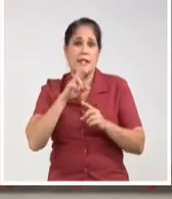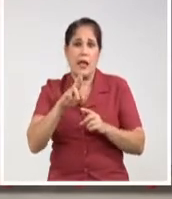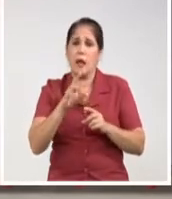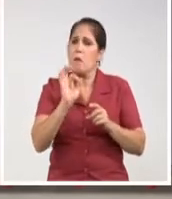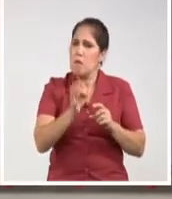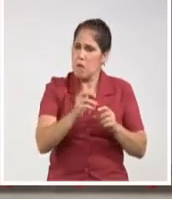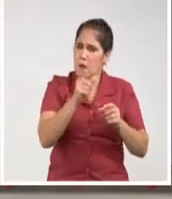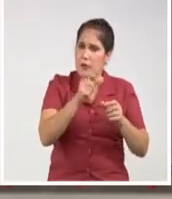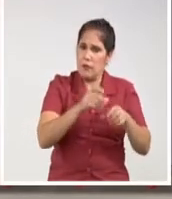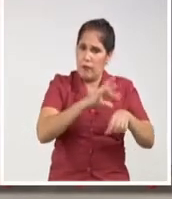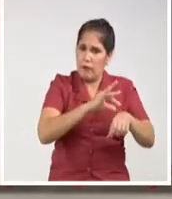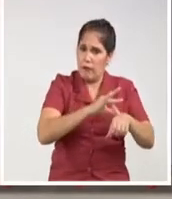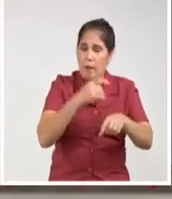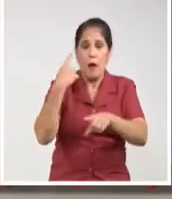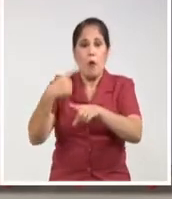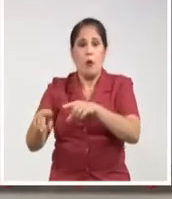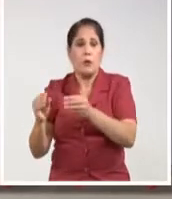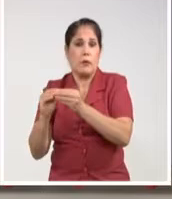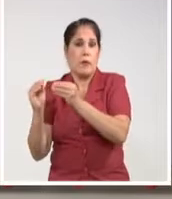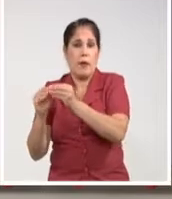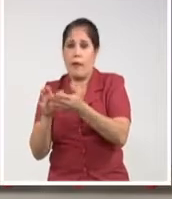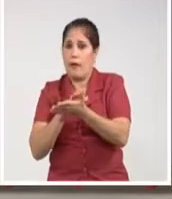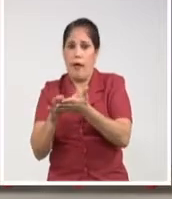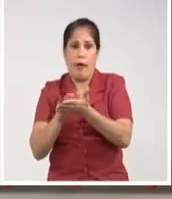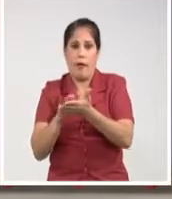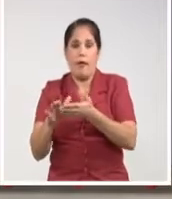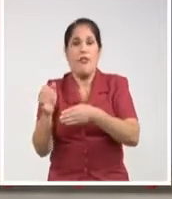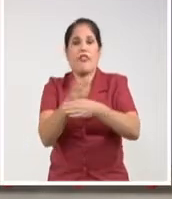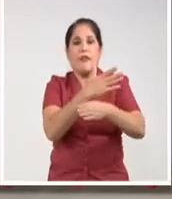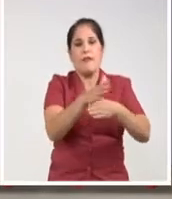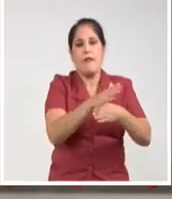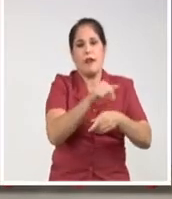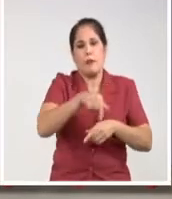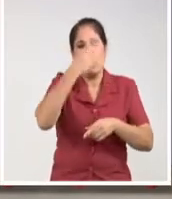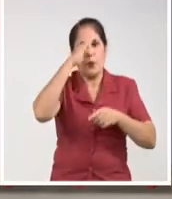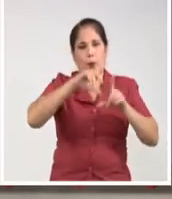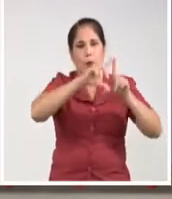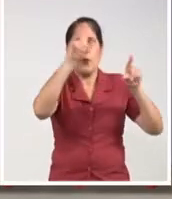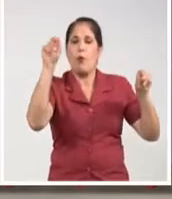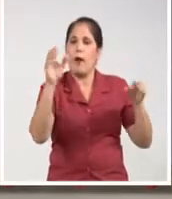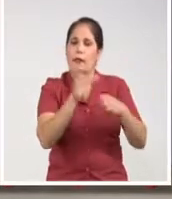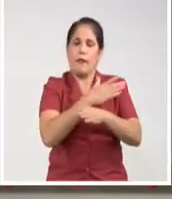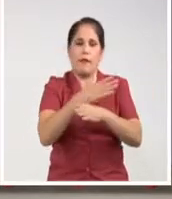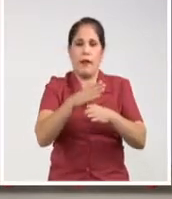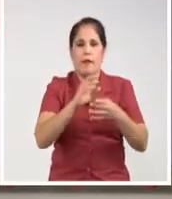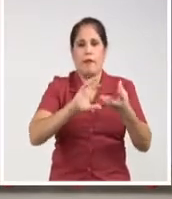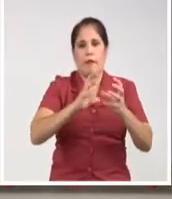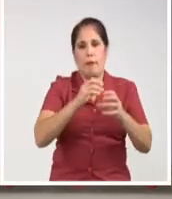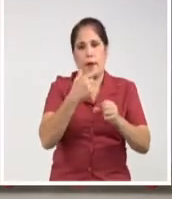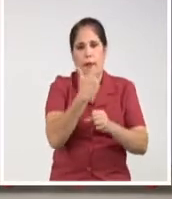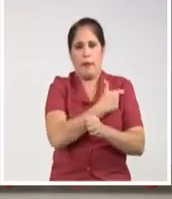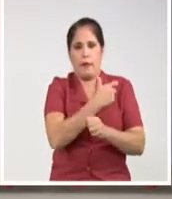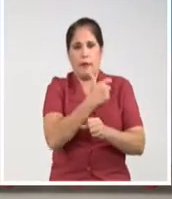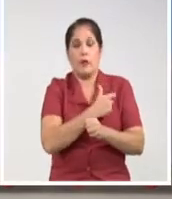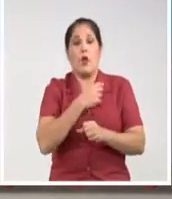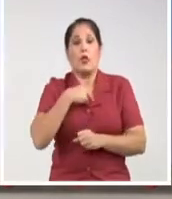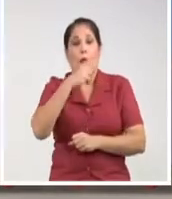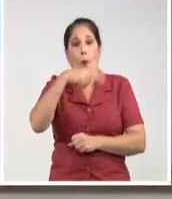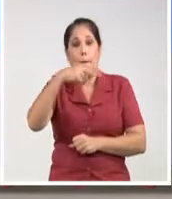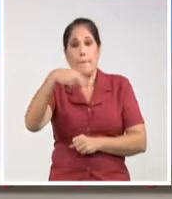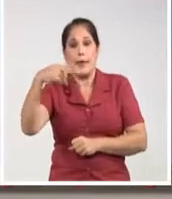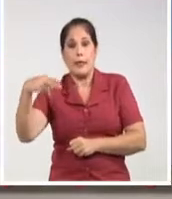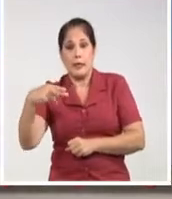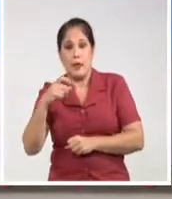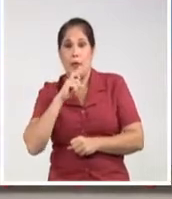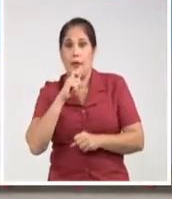que para aquellas personas que no se han contagiado. Eso es diferente a como ocurre en nuestro país. Yo tengo el Messenger lleno de